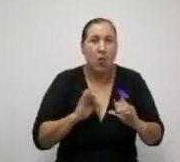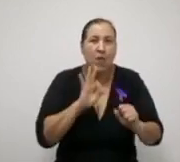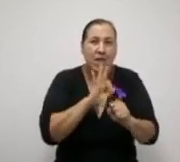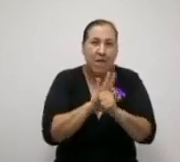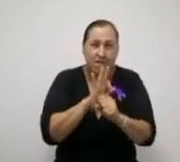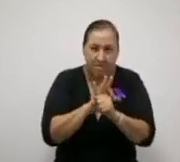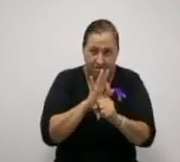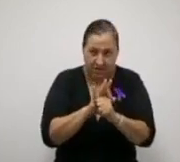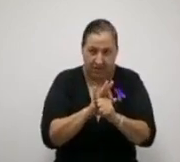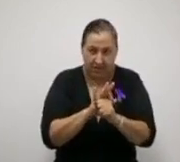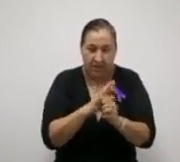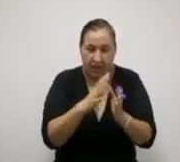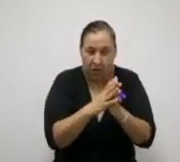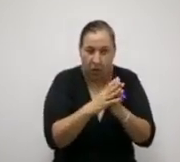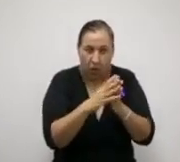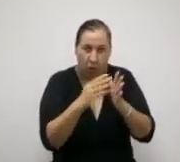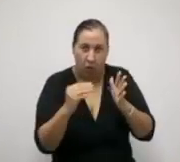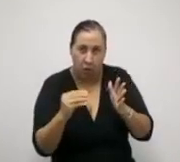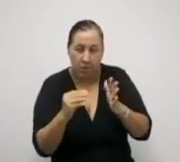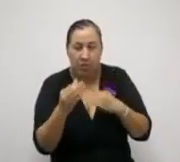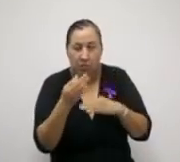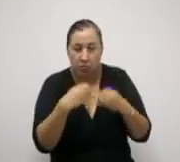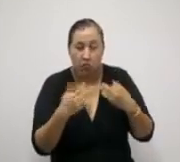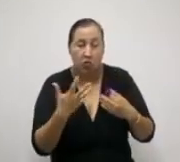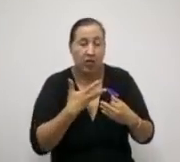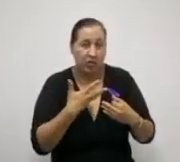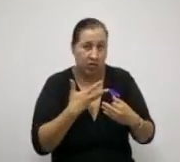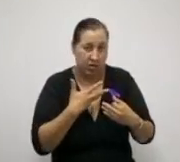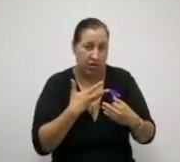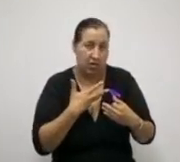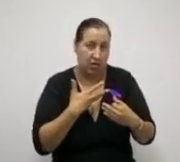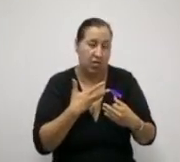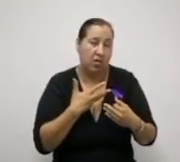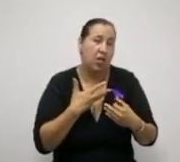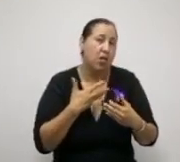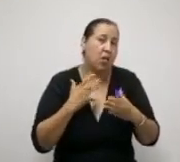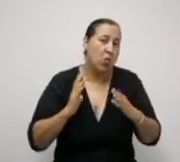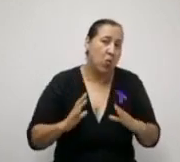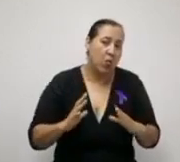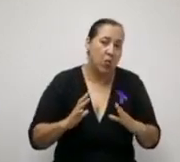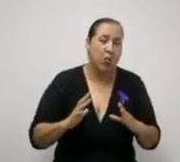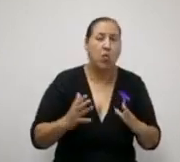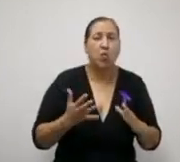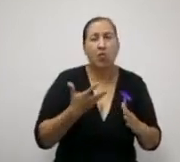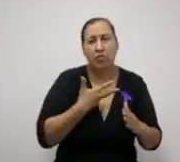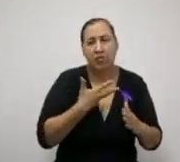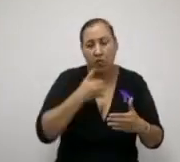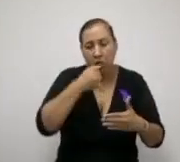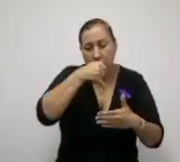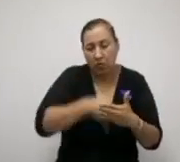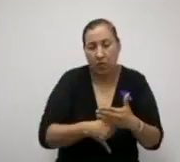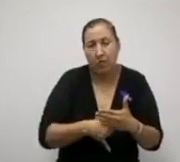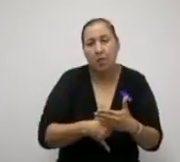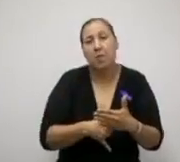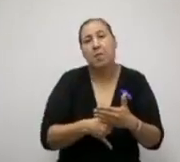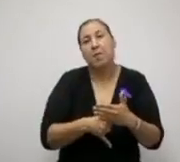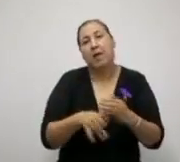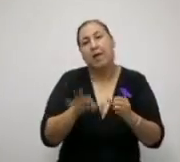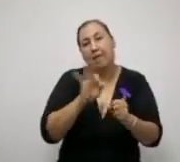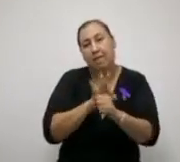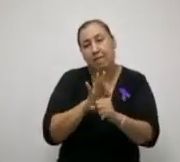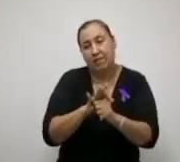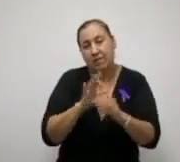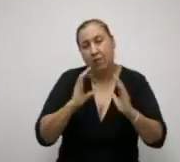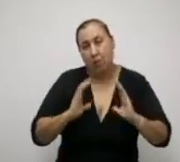cuerpo capte esas proteínas que conforman a la enfermedad para poderlas reconocer una vez que el virus sea